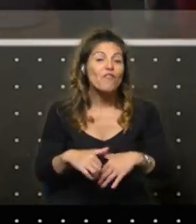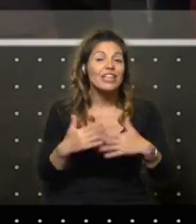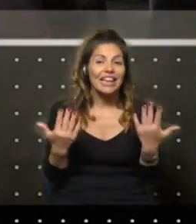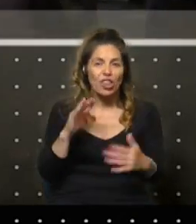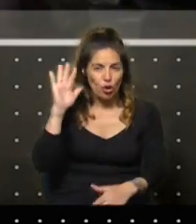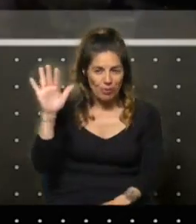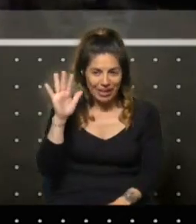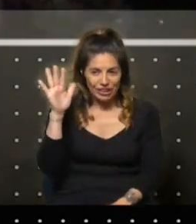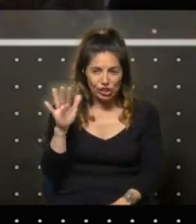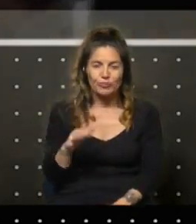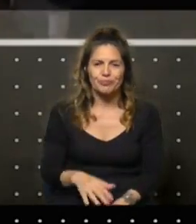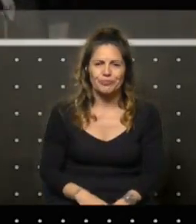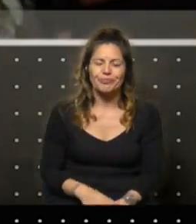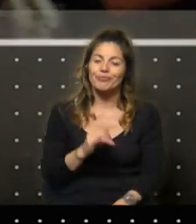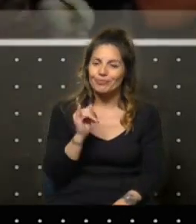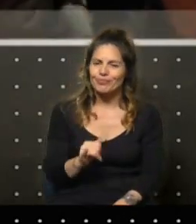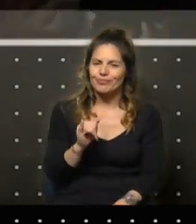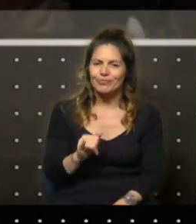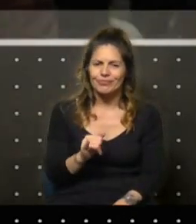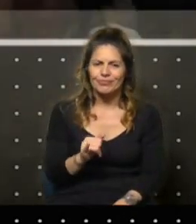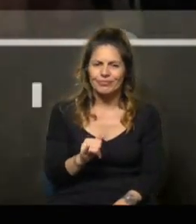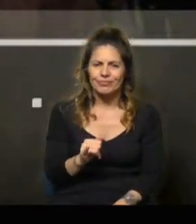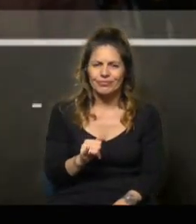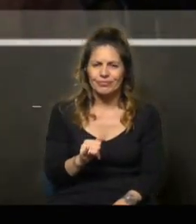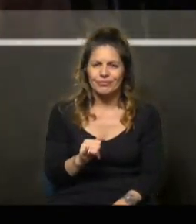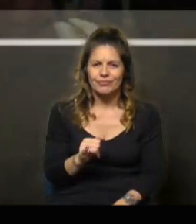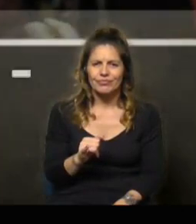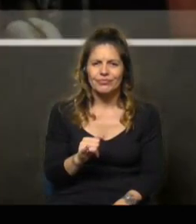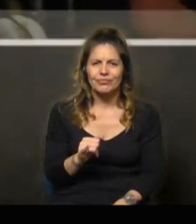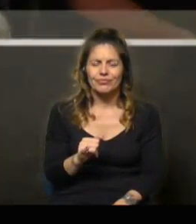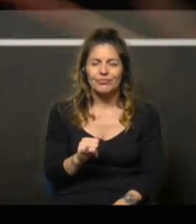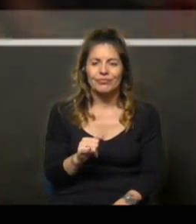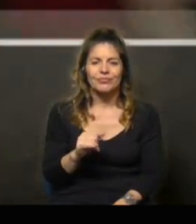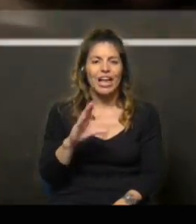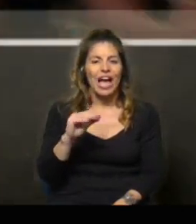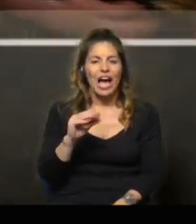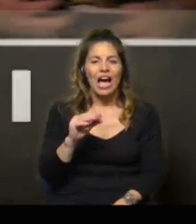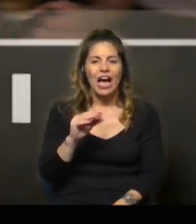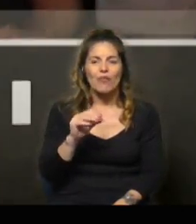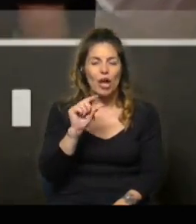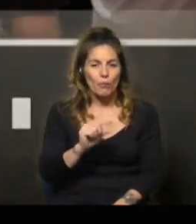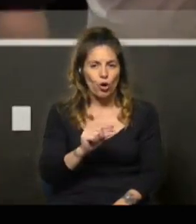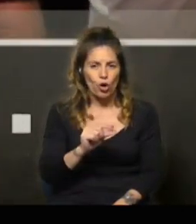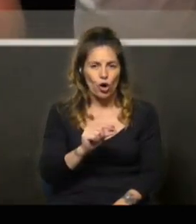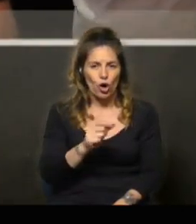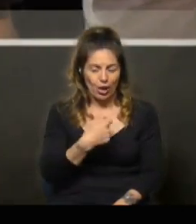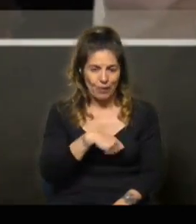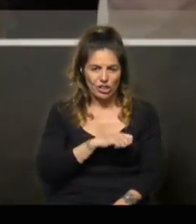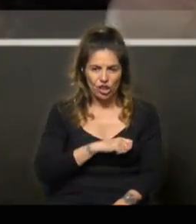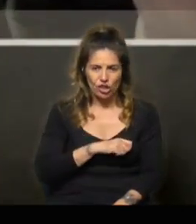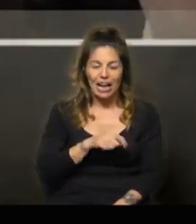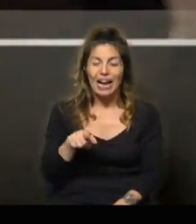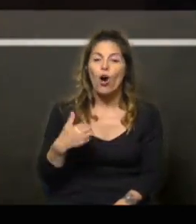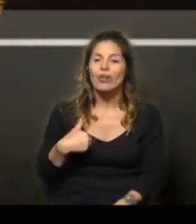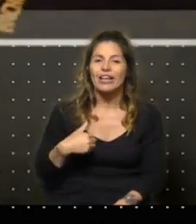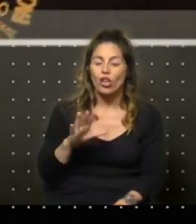me imagino caballero s so portugués fallo poco argentino falla poco argentino Acá tengo un argentino creo Cómo te va Buenas qué tal